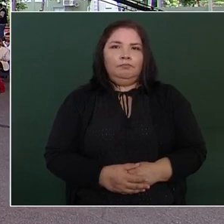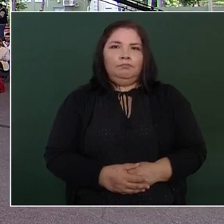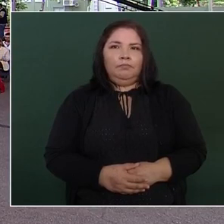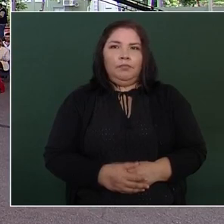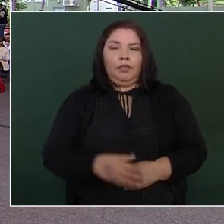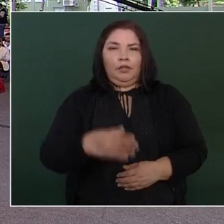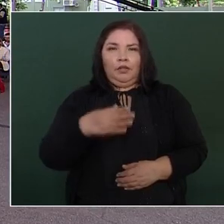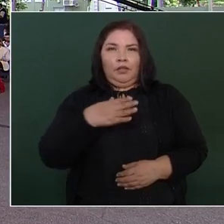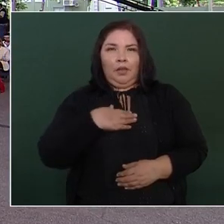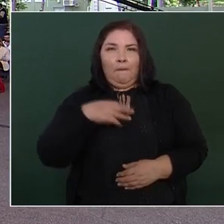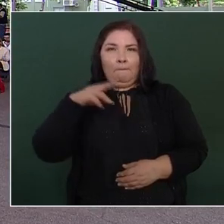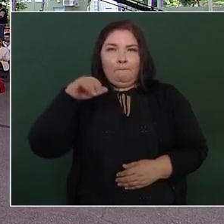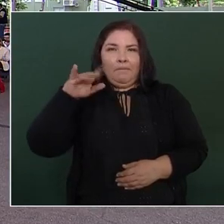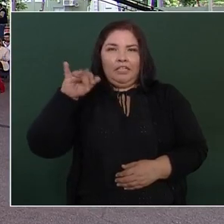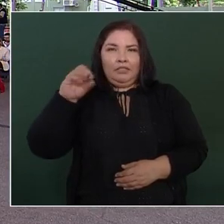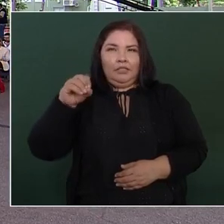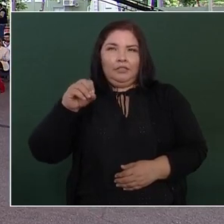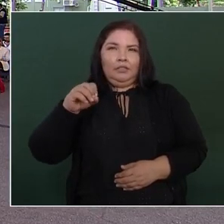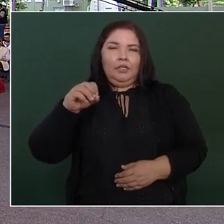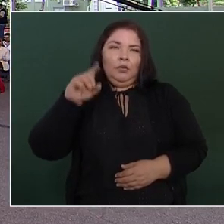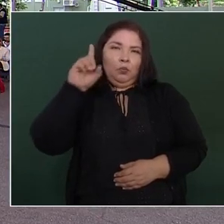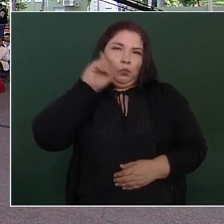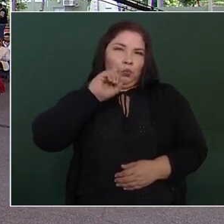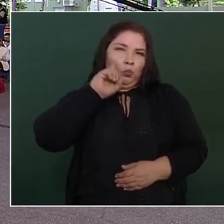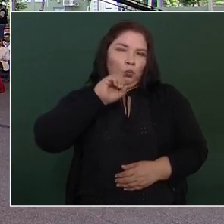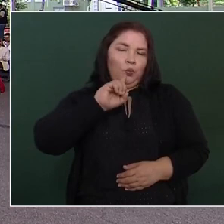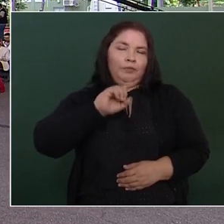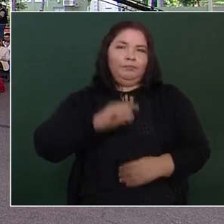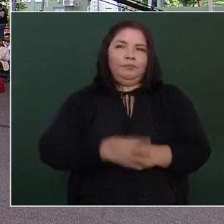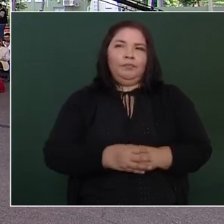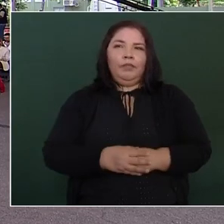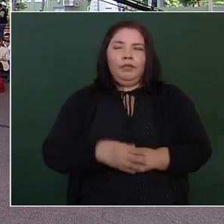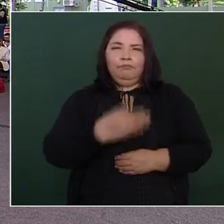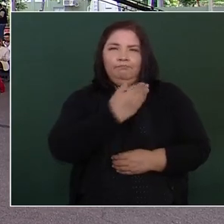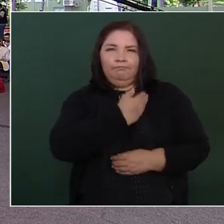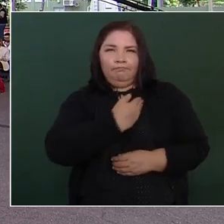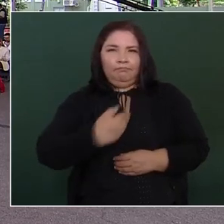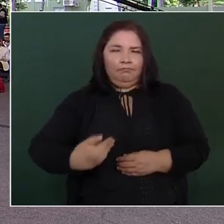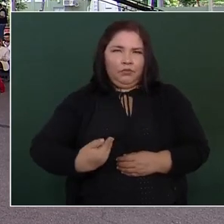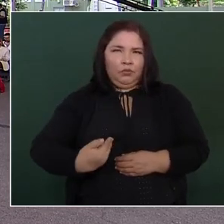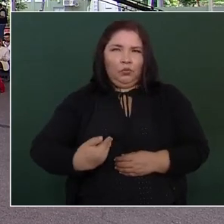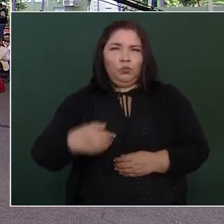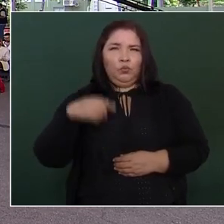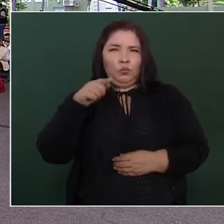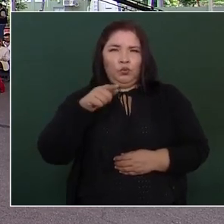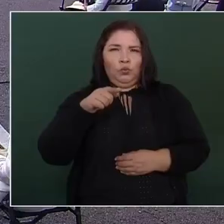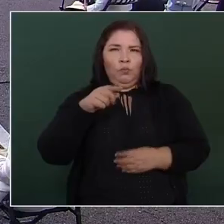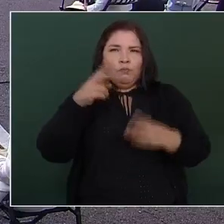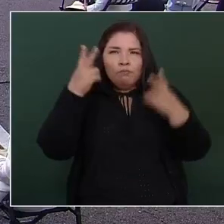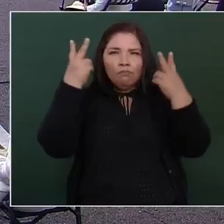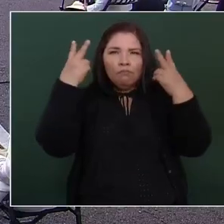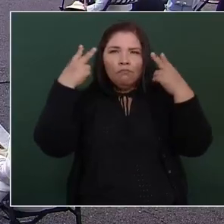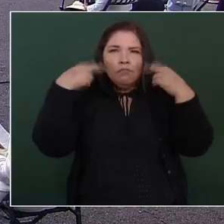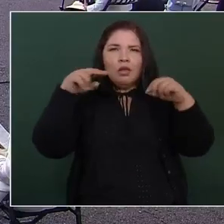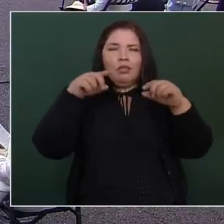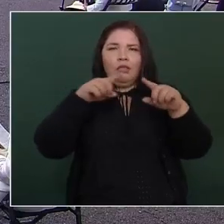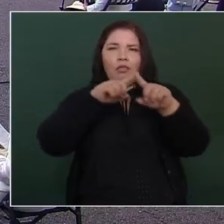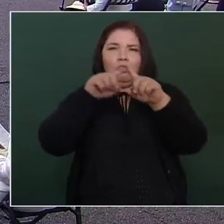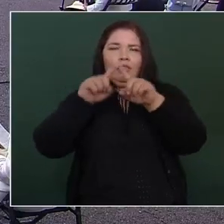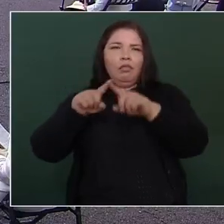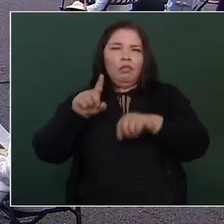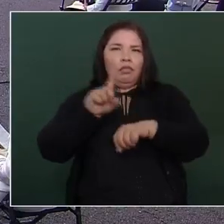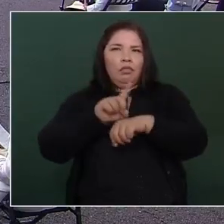Mirza Uribe, Gaceta del Aire, Simplemente Mujer, acá. Presidente, tuvo una gira usted de varios días por allá,